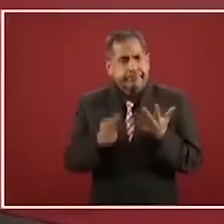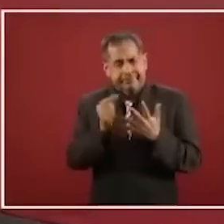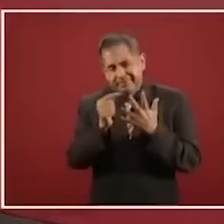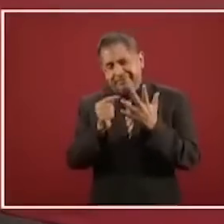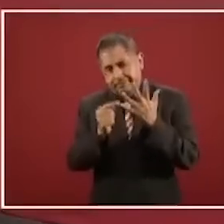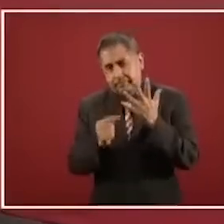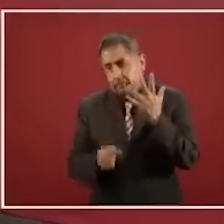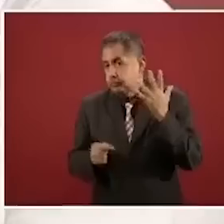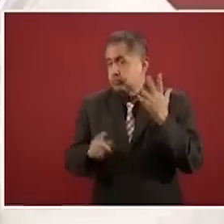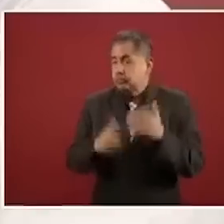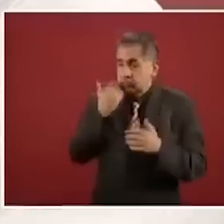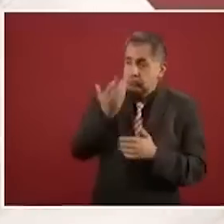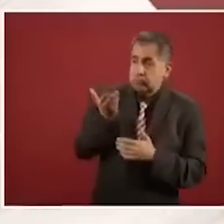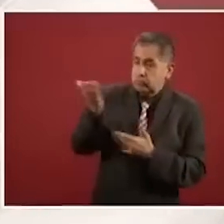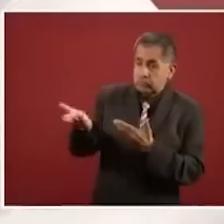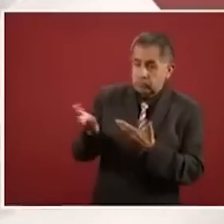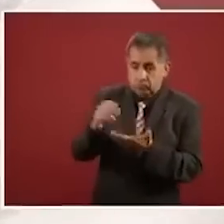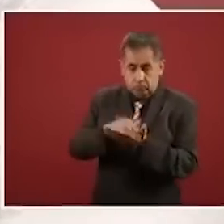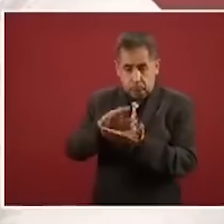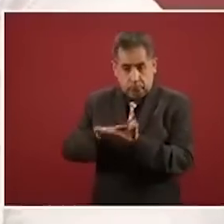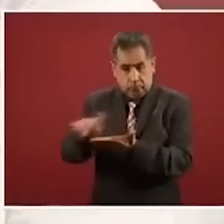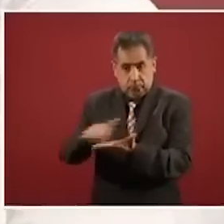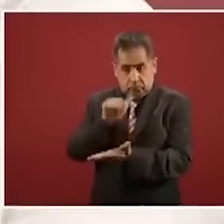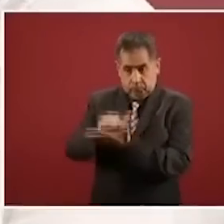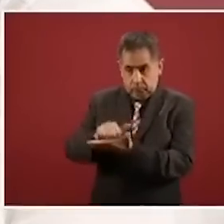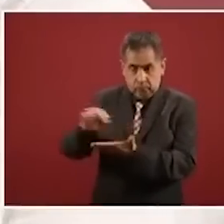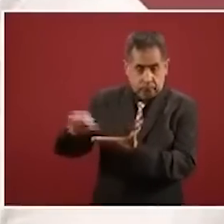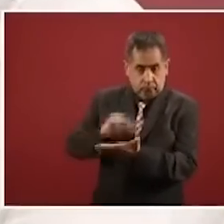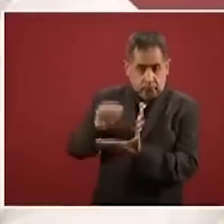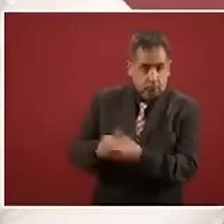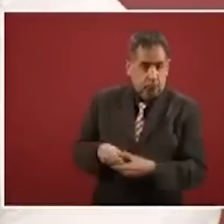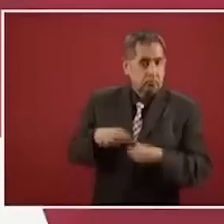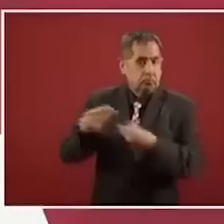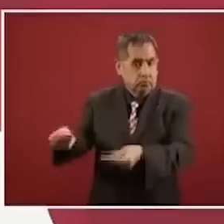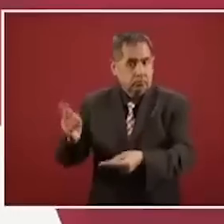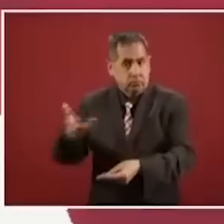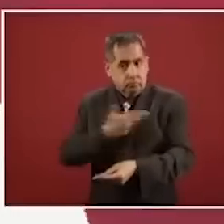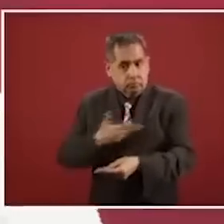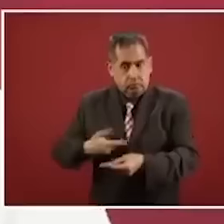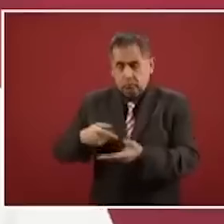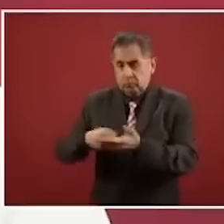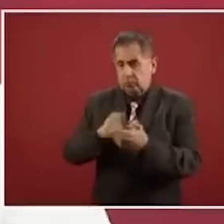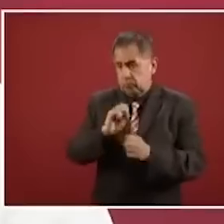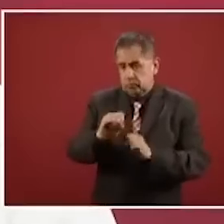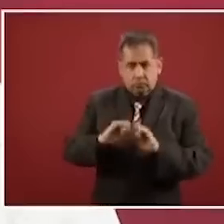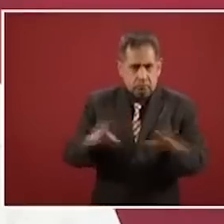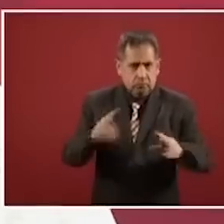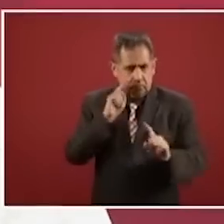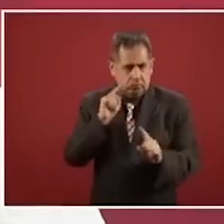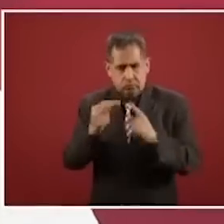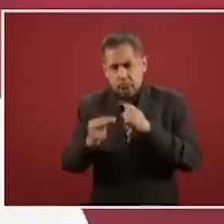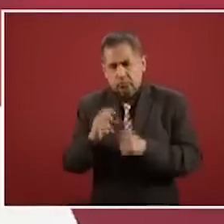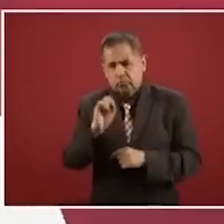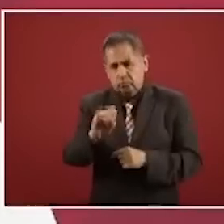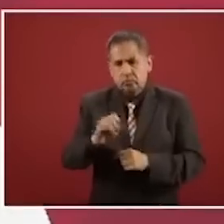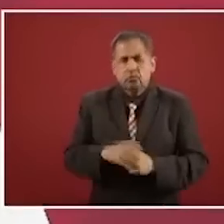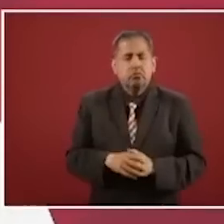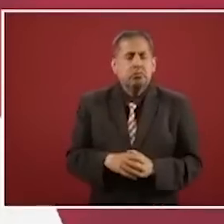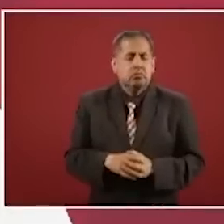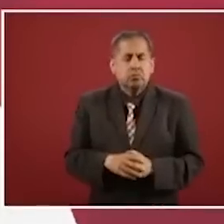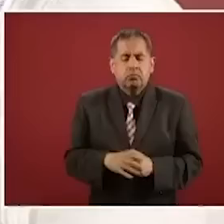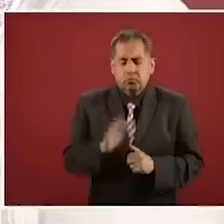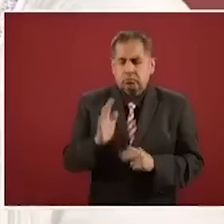los aspectos que se han plasmado en las actas que hoy hemos entregado. Y bueno, desde esta perspectiva, pues se